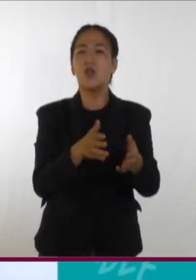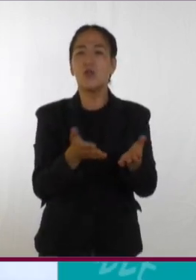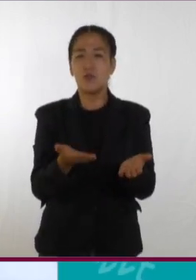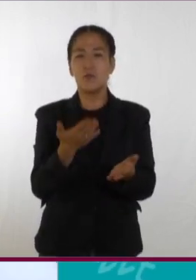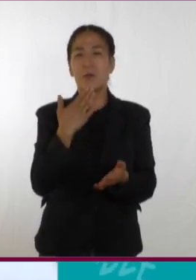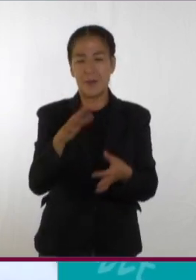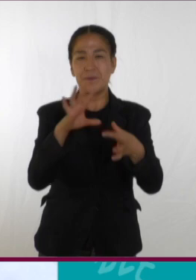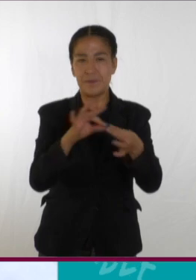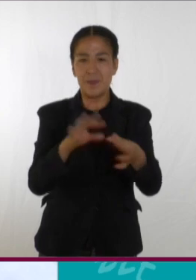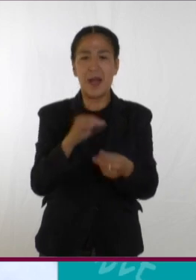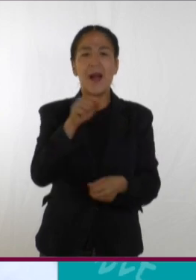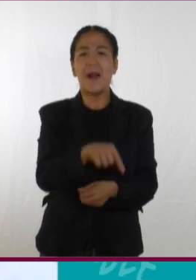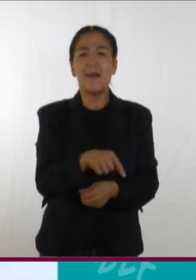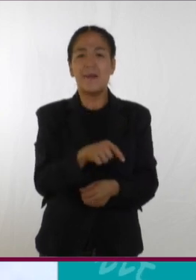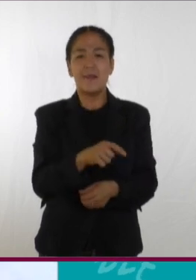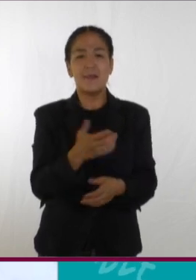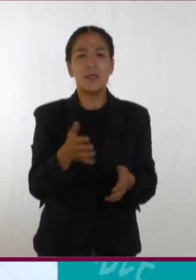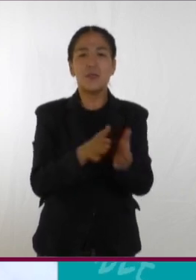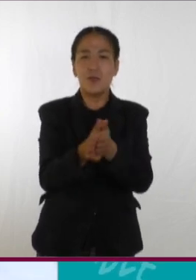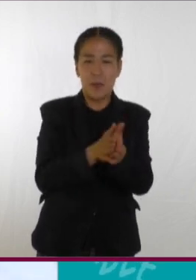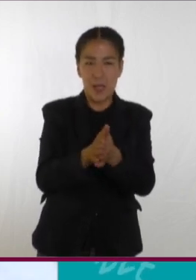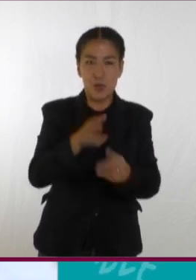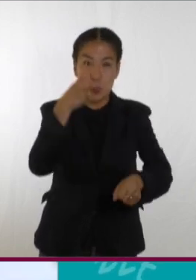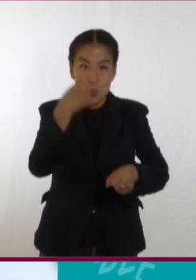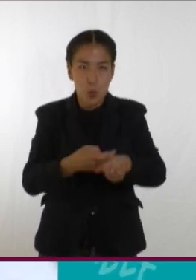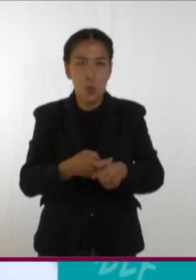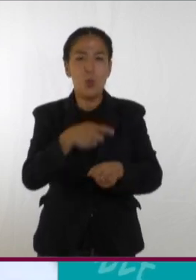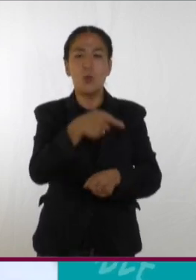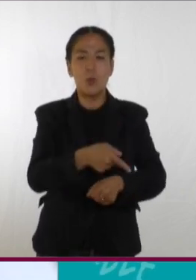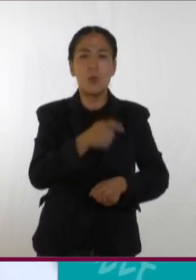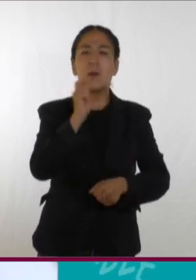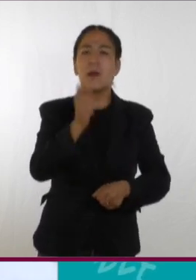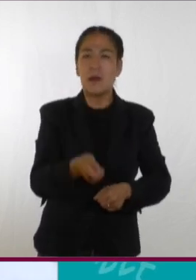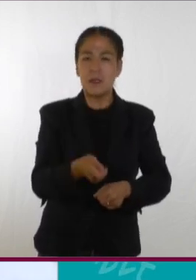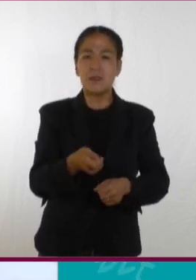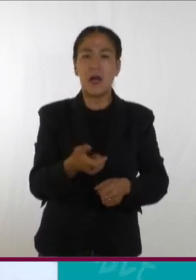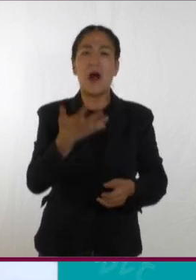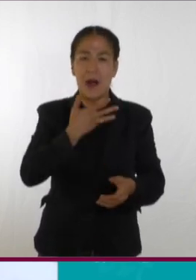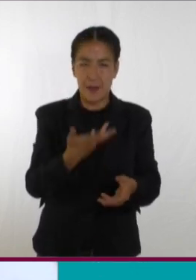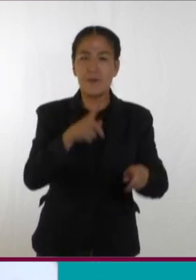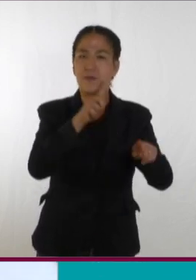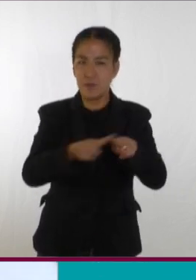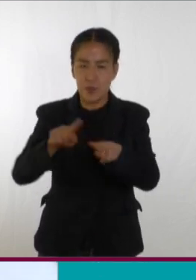bien. Para la barra de chocolate, estamos hablando de un chocolate macizo,